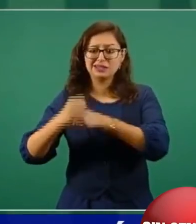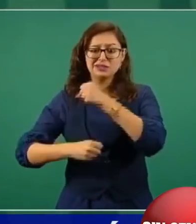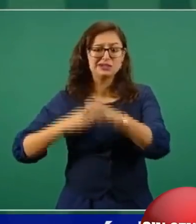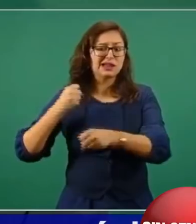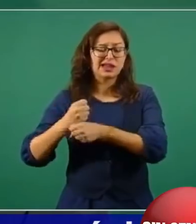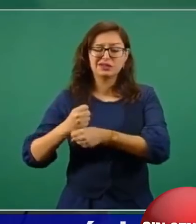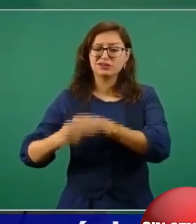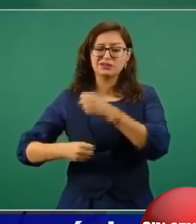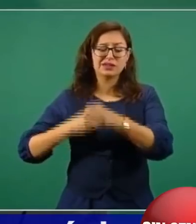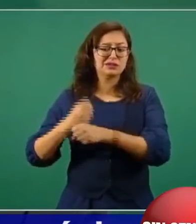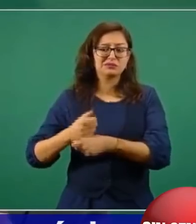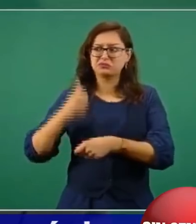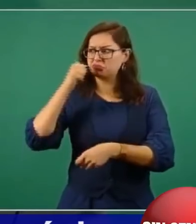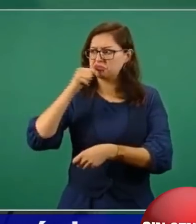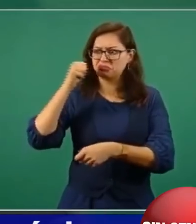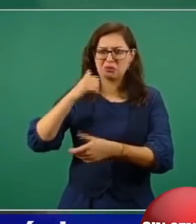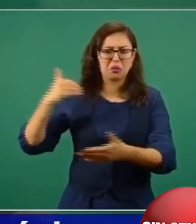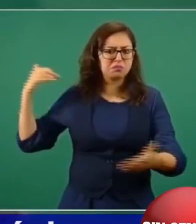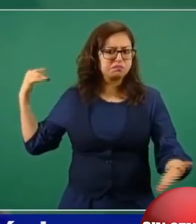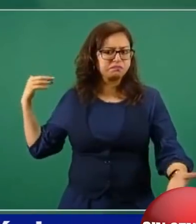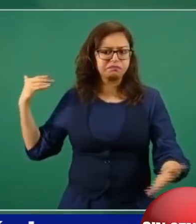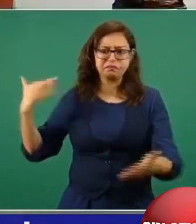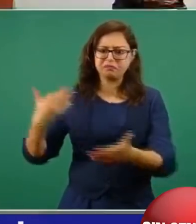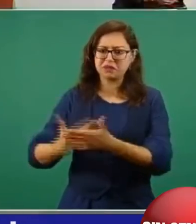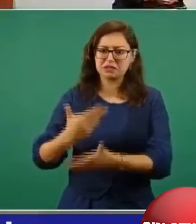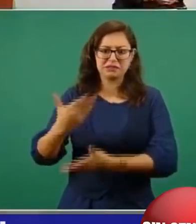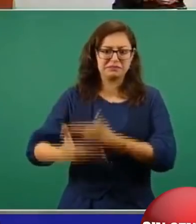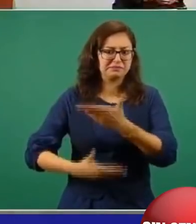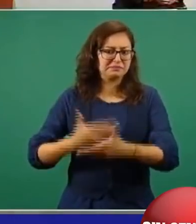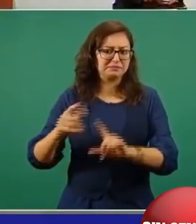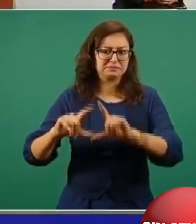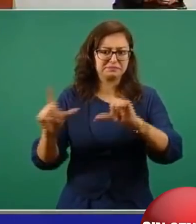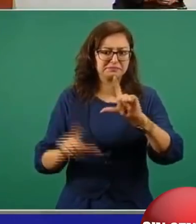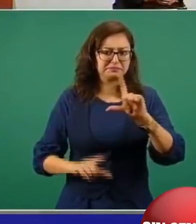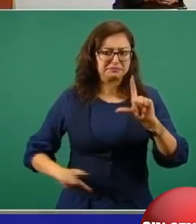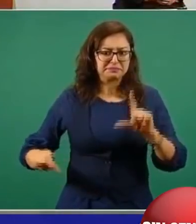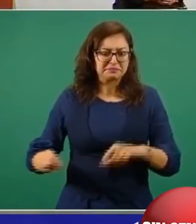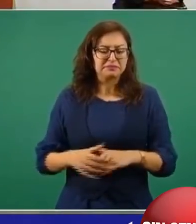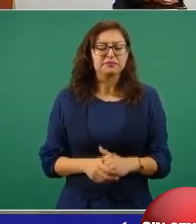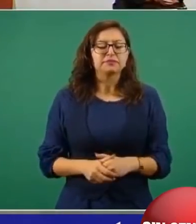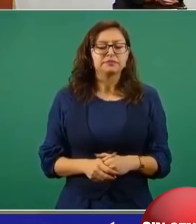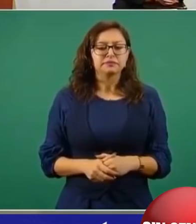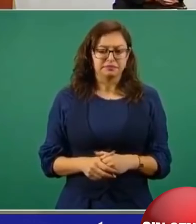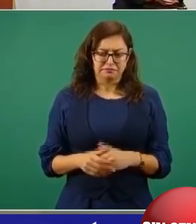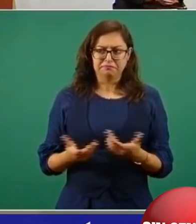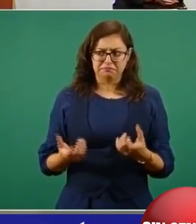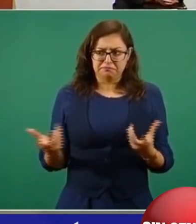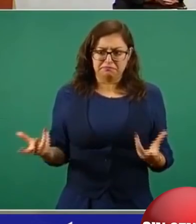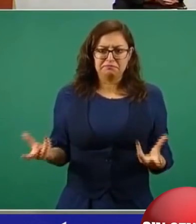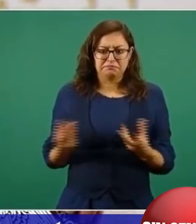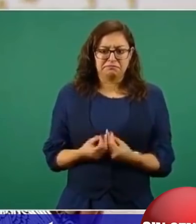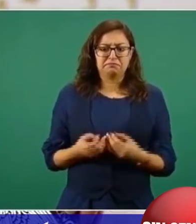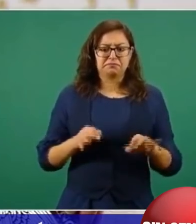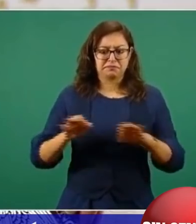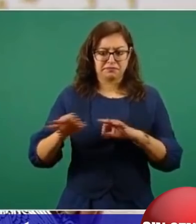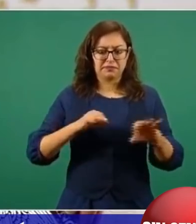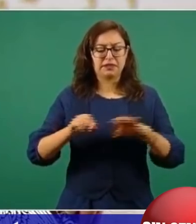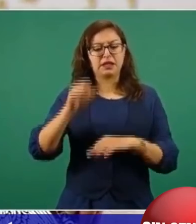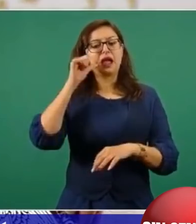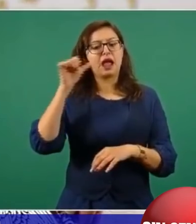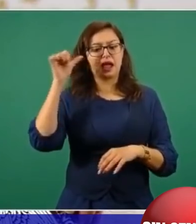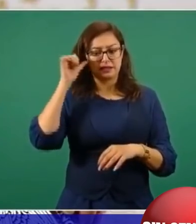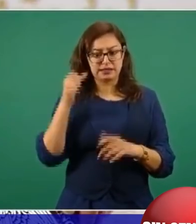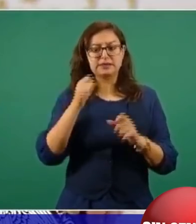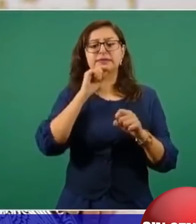servicio del Sistema Nacional de Salud, al servicio de la población mexicana. Y están trabajando en esto y ayer también empezaron a